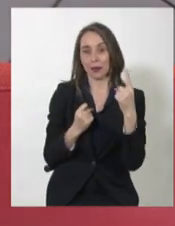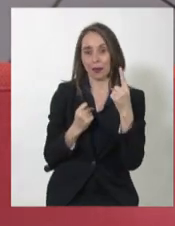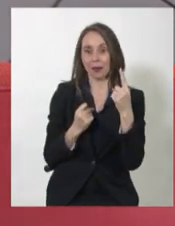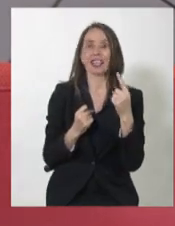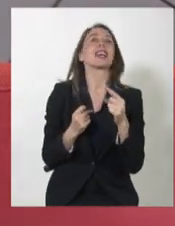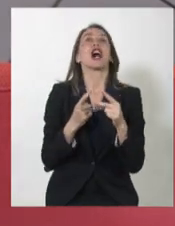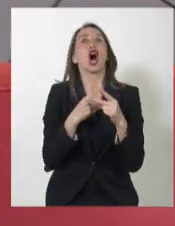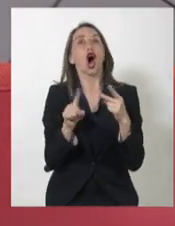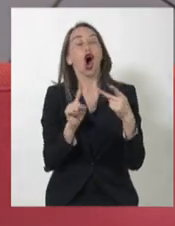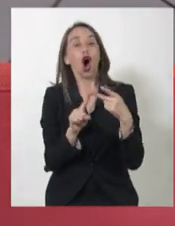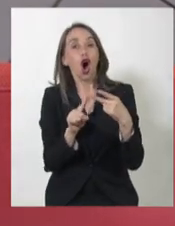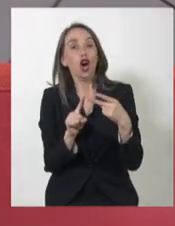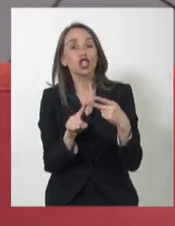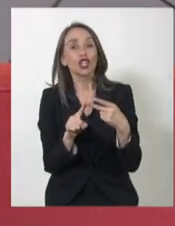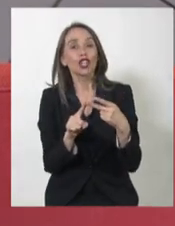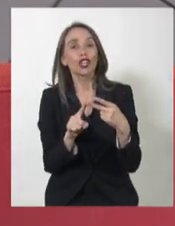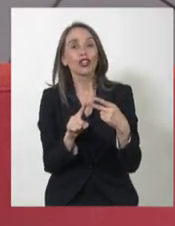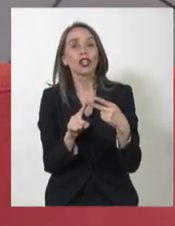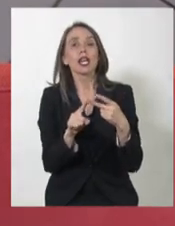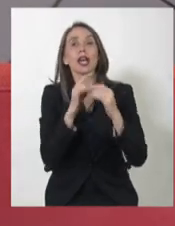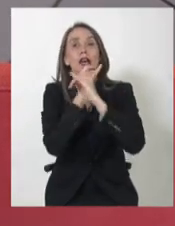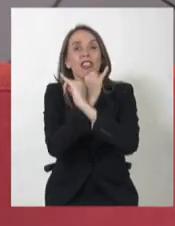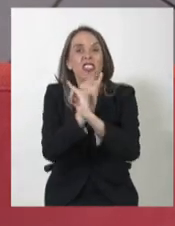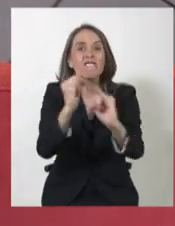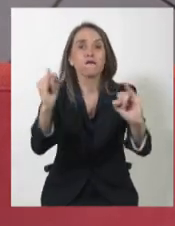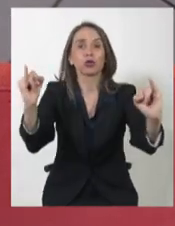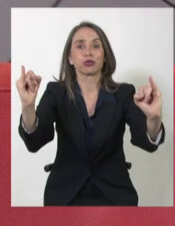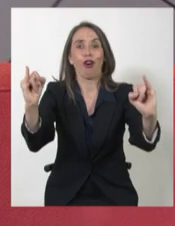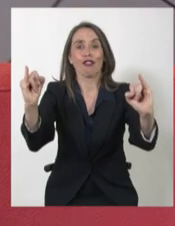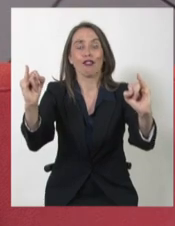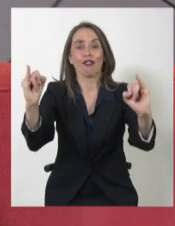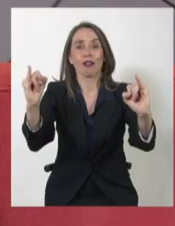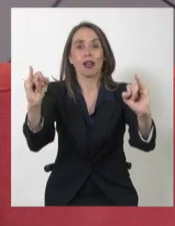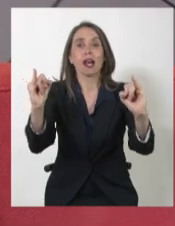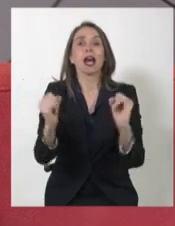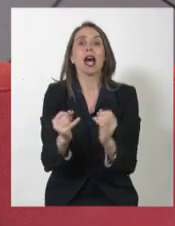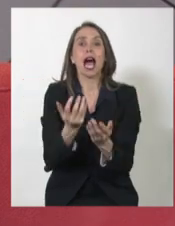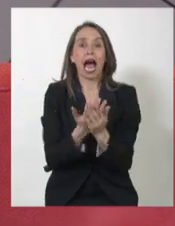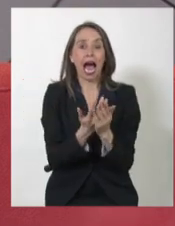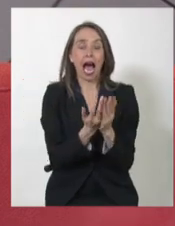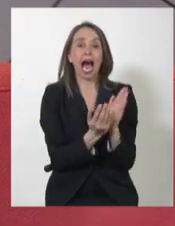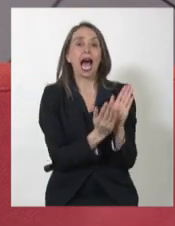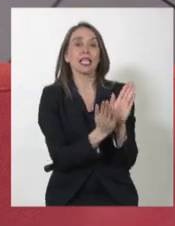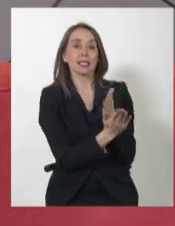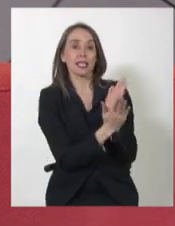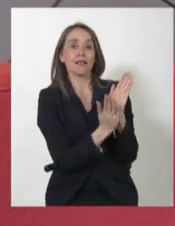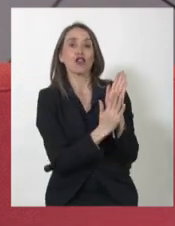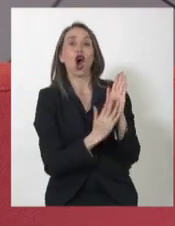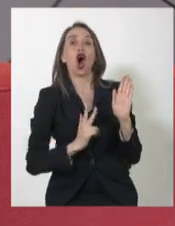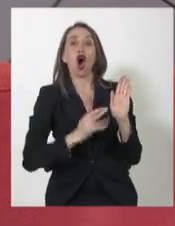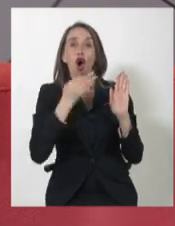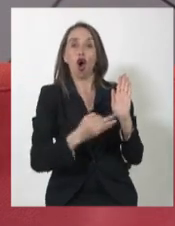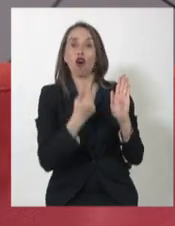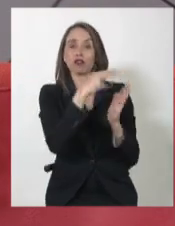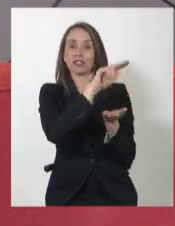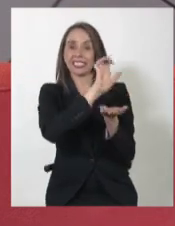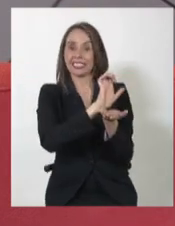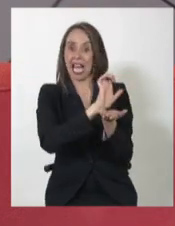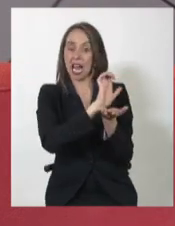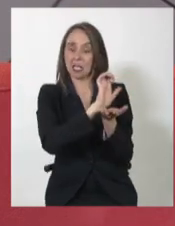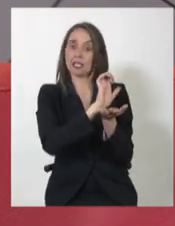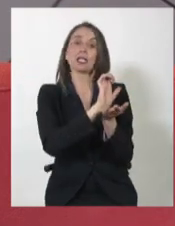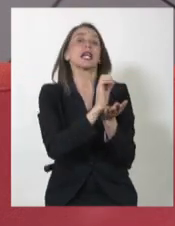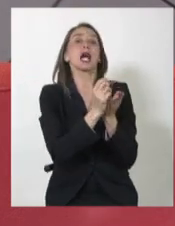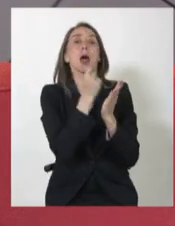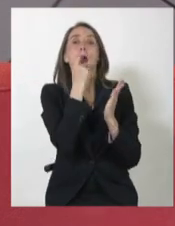hay otra también que es de difusión y que permite que exista un texto oficial en lenguaje técnico